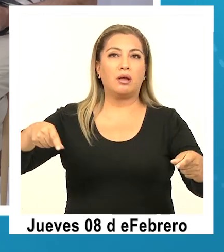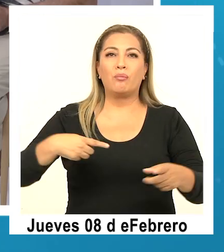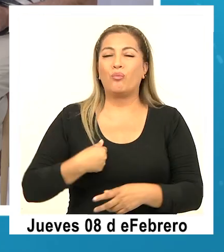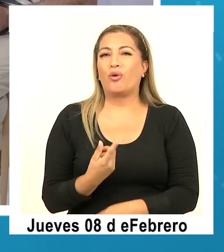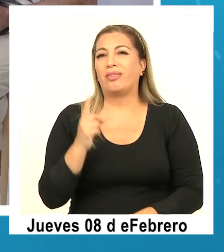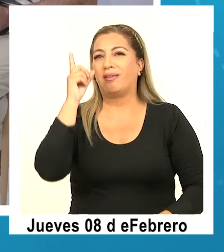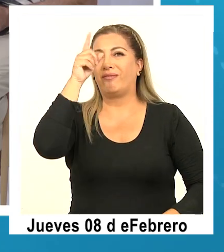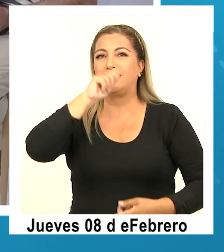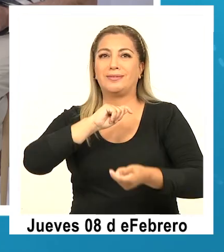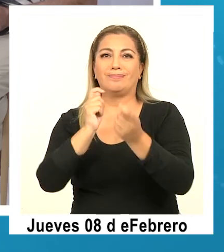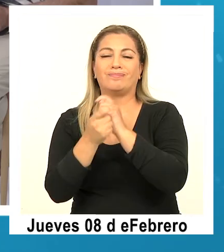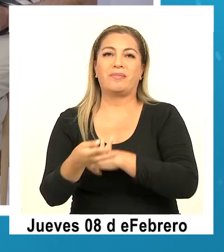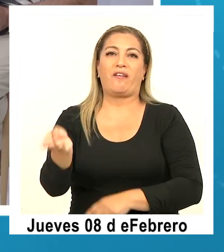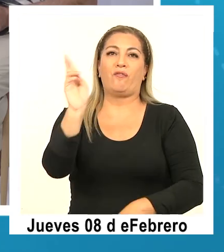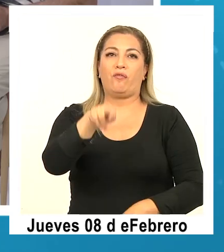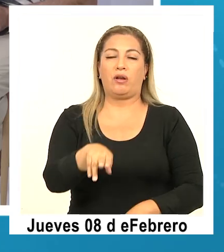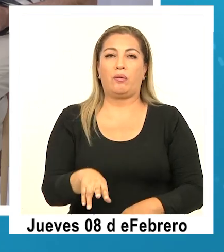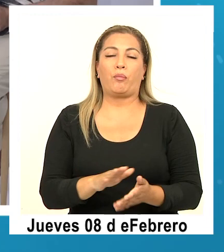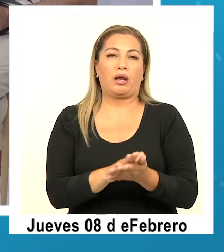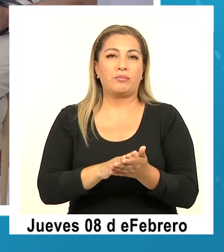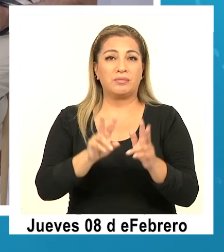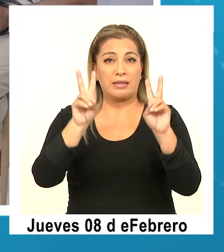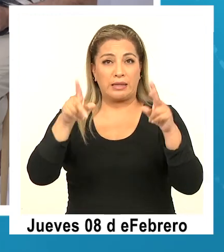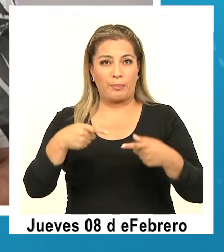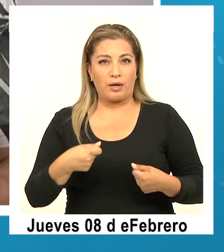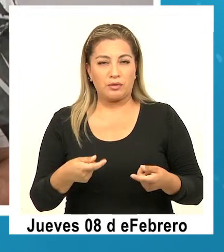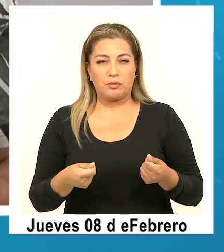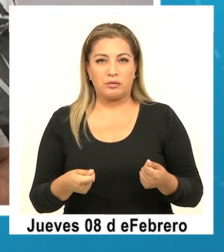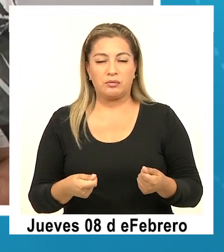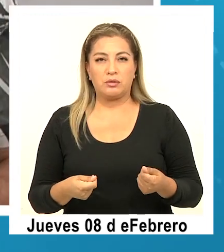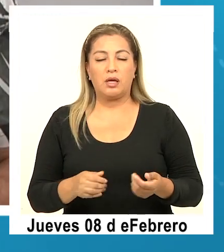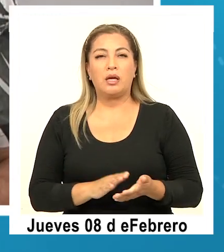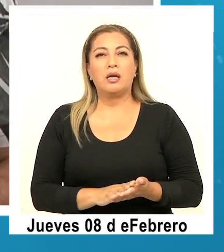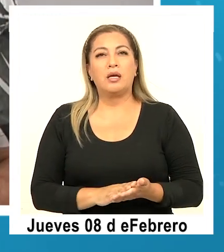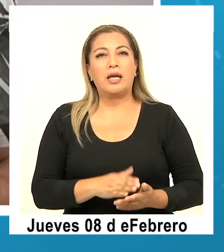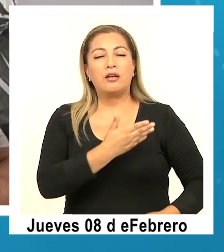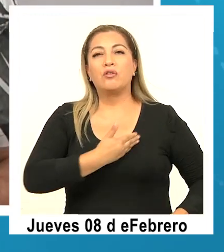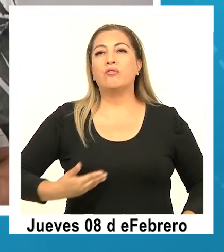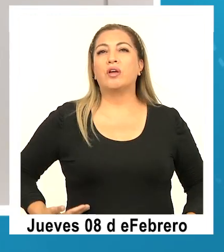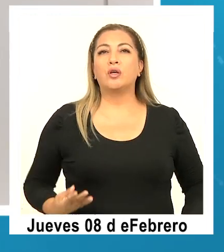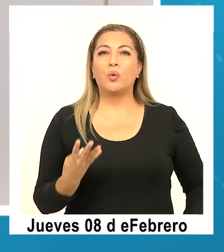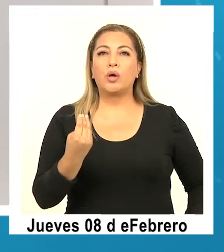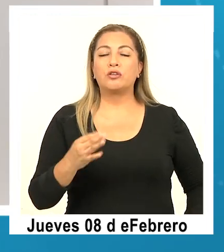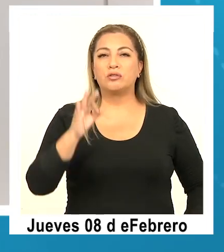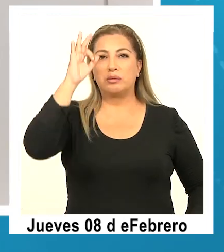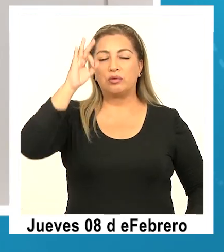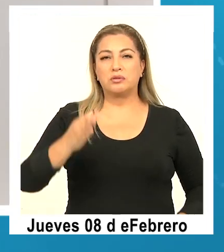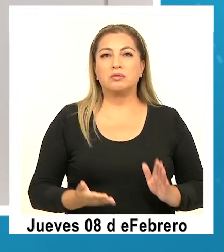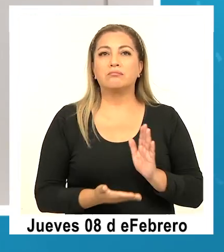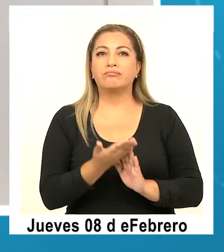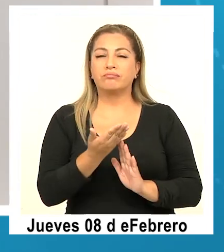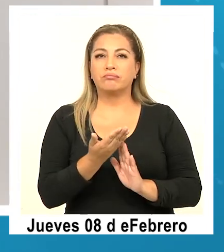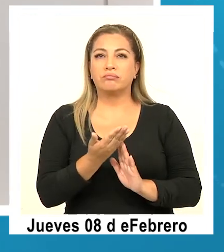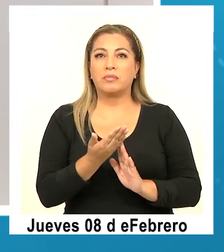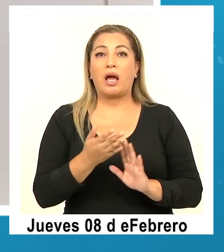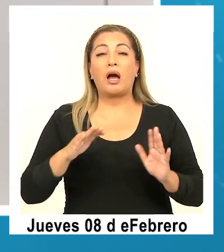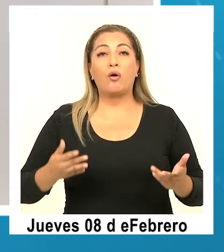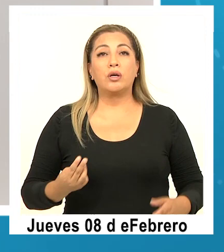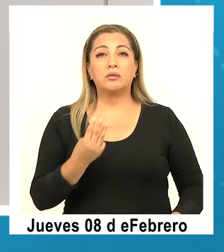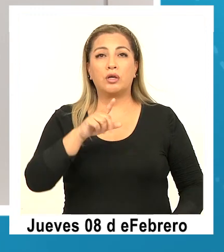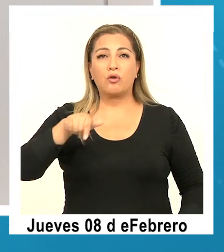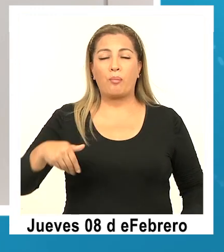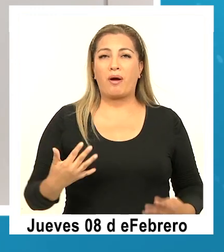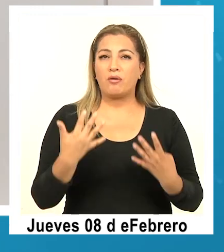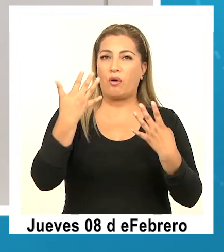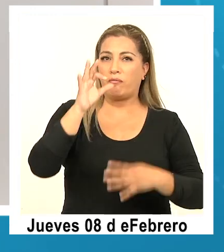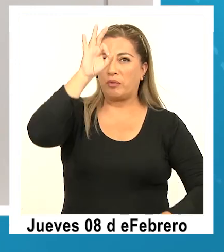mucho revertirlas. El tema económico, el gobierno se recibió con un 14% de inflación. Hoy día tenemos un 3,9%, entonces son cosas